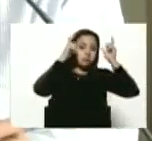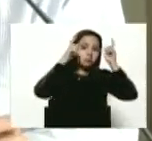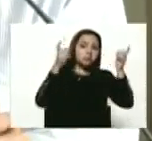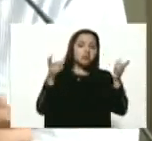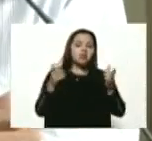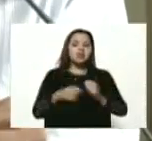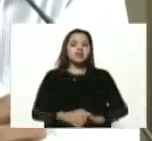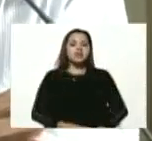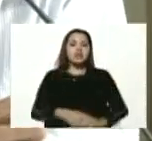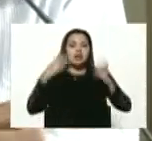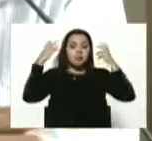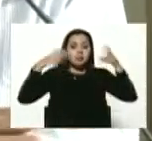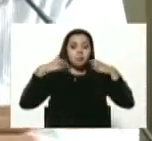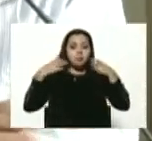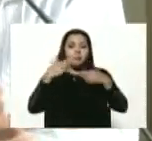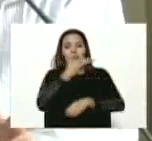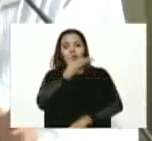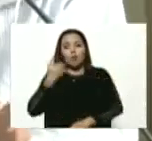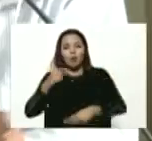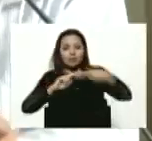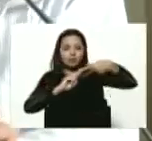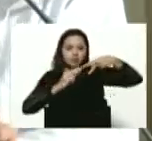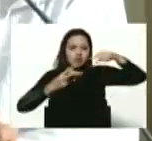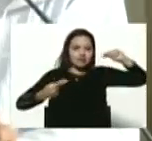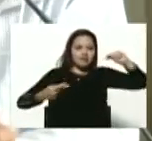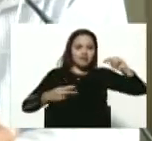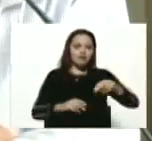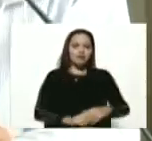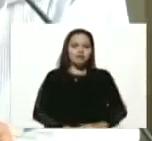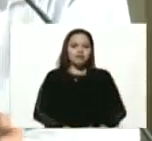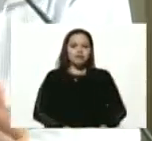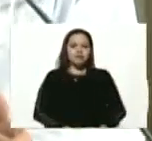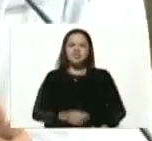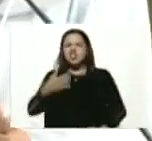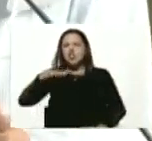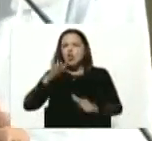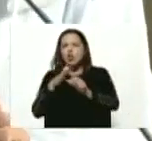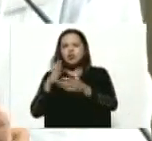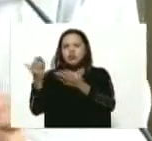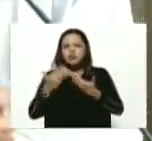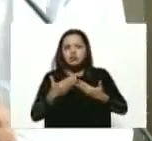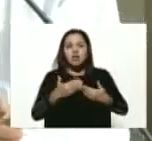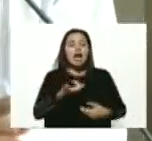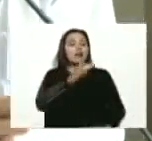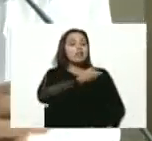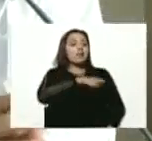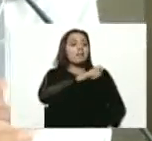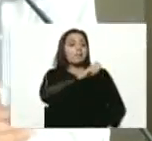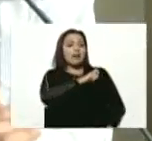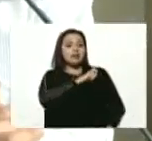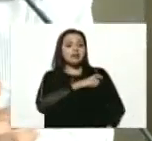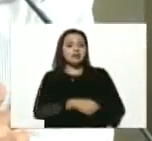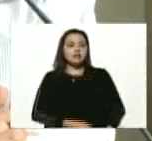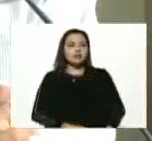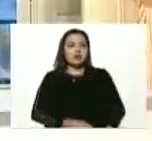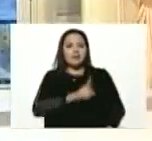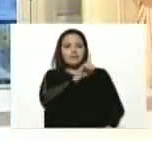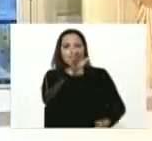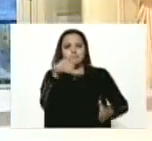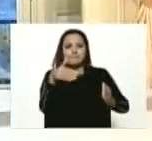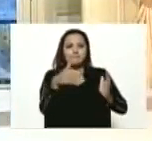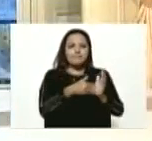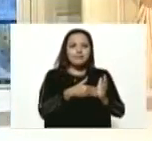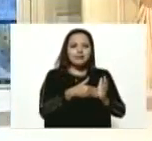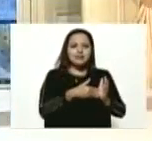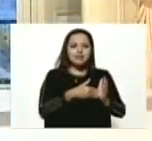pie para mejoramiento genético. No solo... ¿De dónde llegó? Llegaron de España, llegaron 1.300... ¡La madre